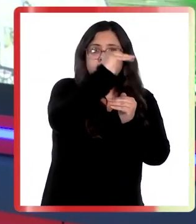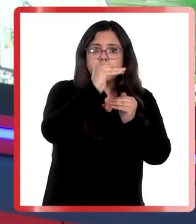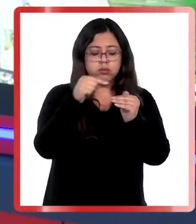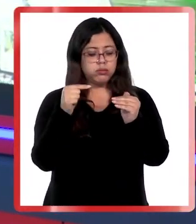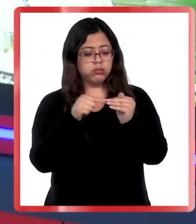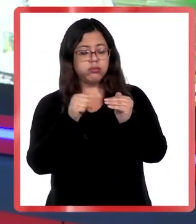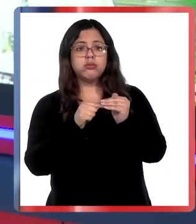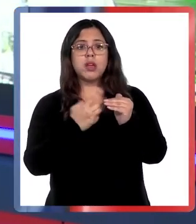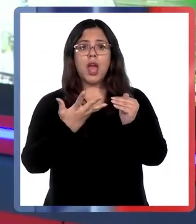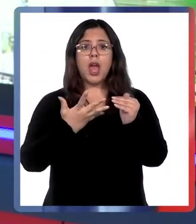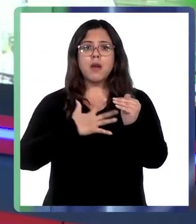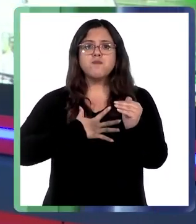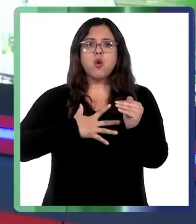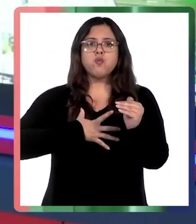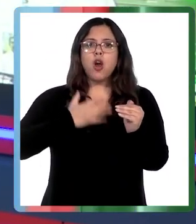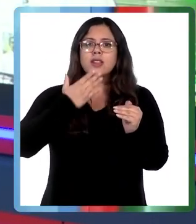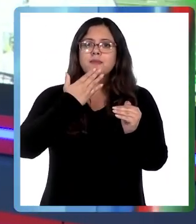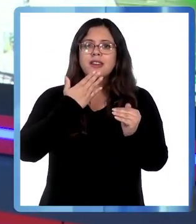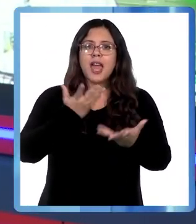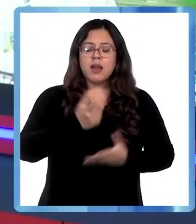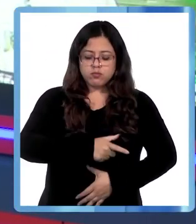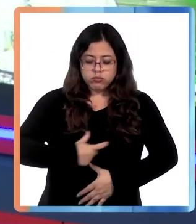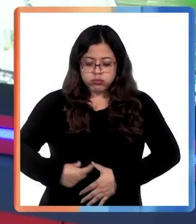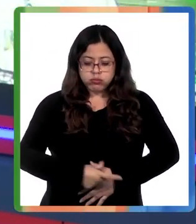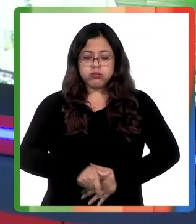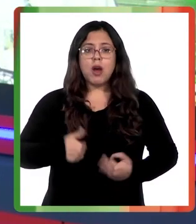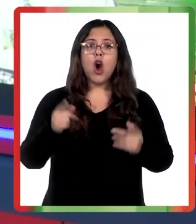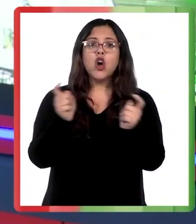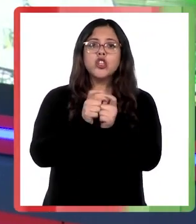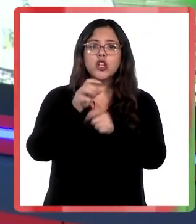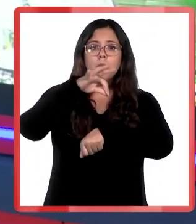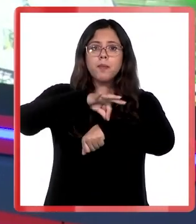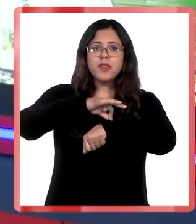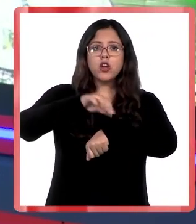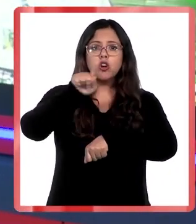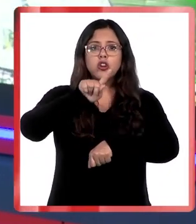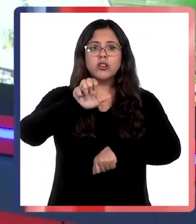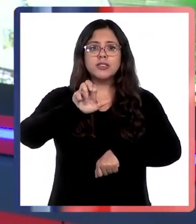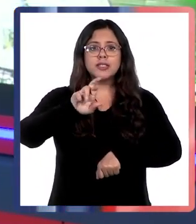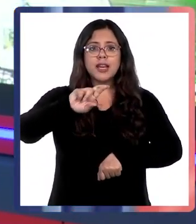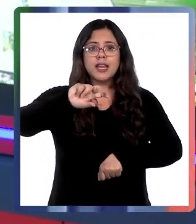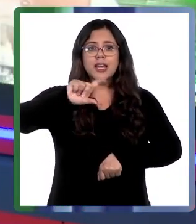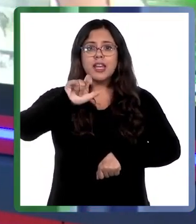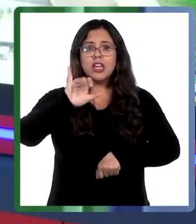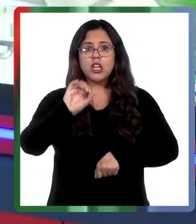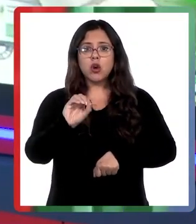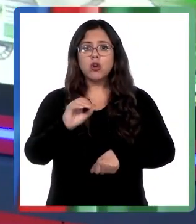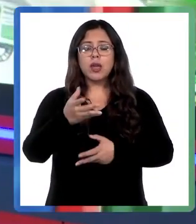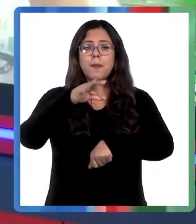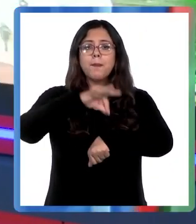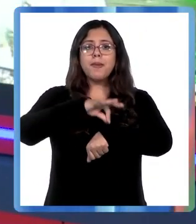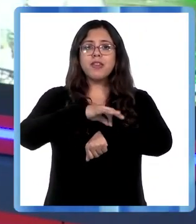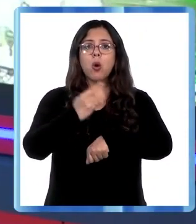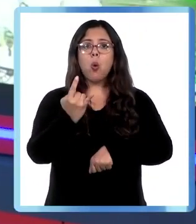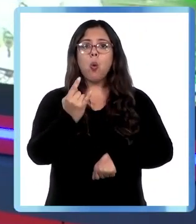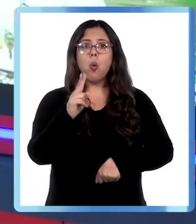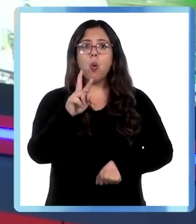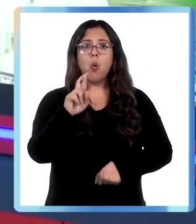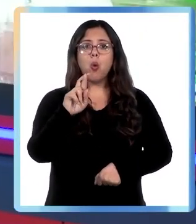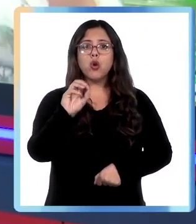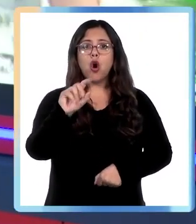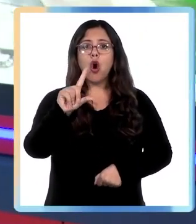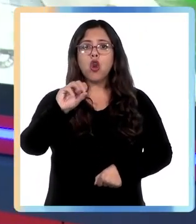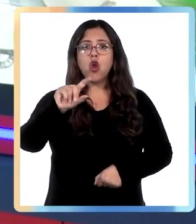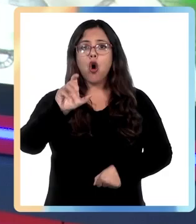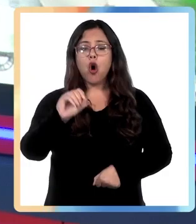como el de estómago y pulmón. Para conversar de esto en detalle, tomamos contacto con el doctor Sergio Guzmán, urólogo de la Clínica Universidad de